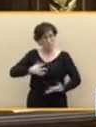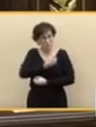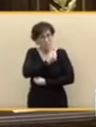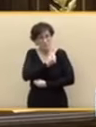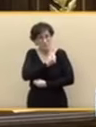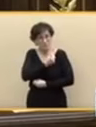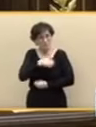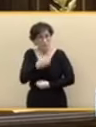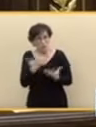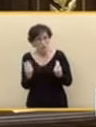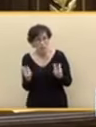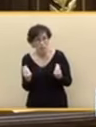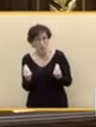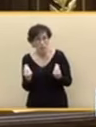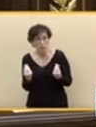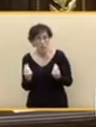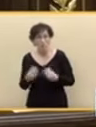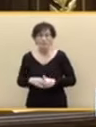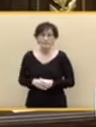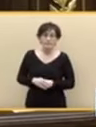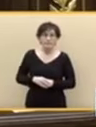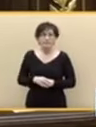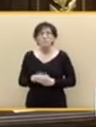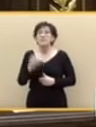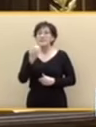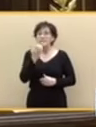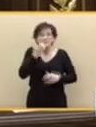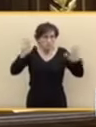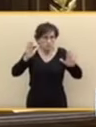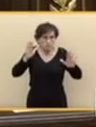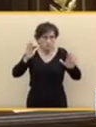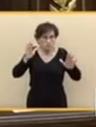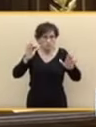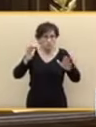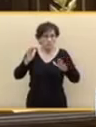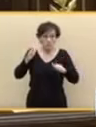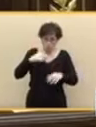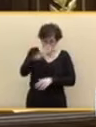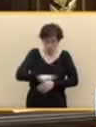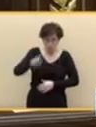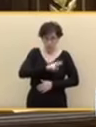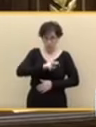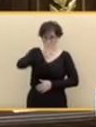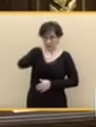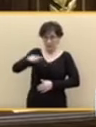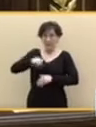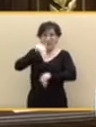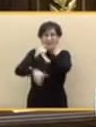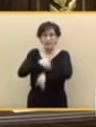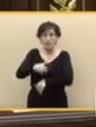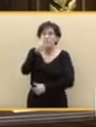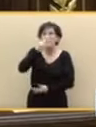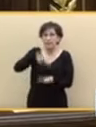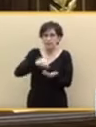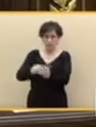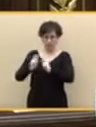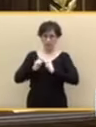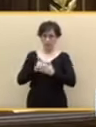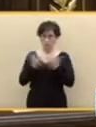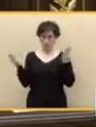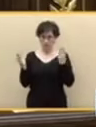Y si se refieren a los electores, repito que me han otorgado su confianza tres veces seguidas. Y no